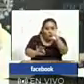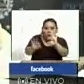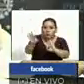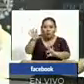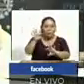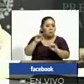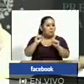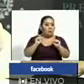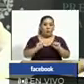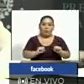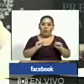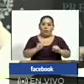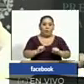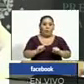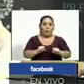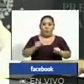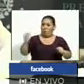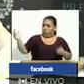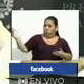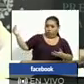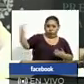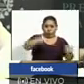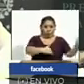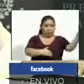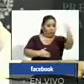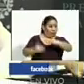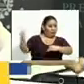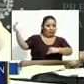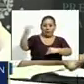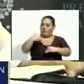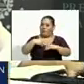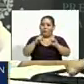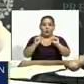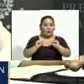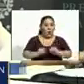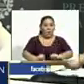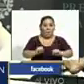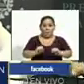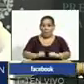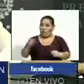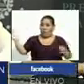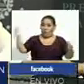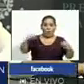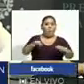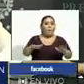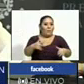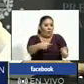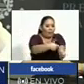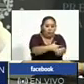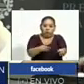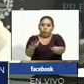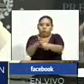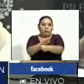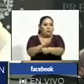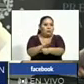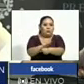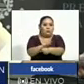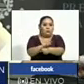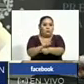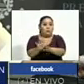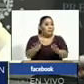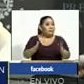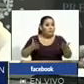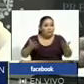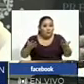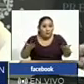No podemos traer a toda esa población de un solo porque colapsamos. Y todo